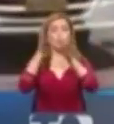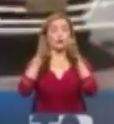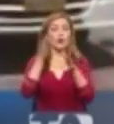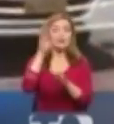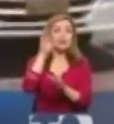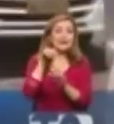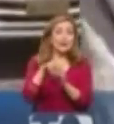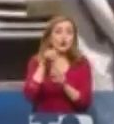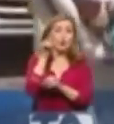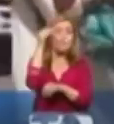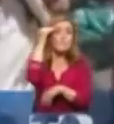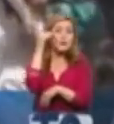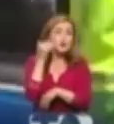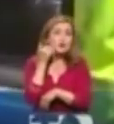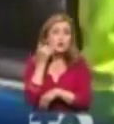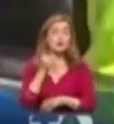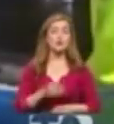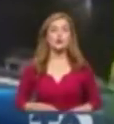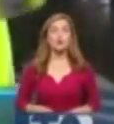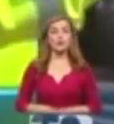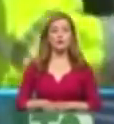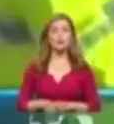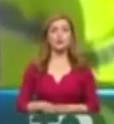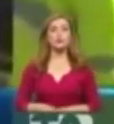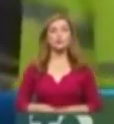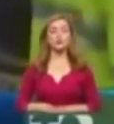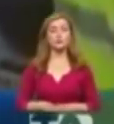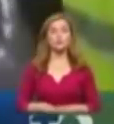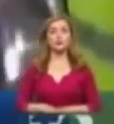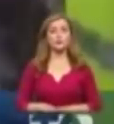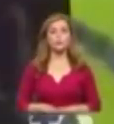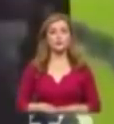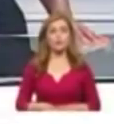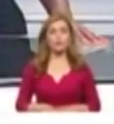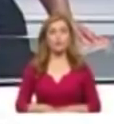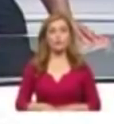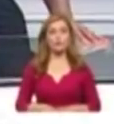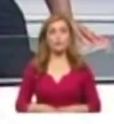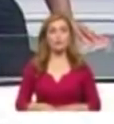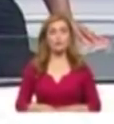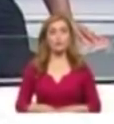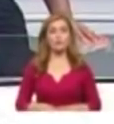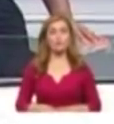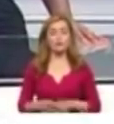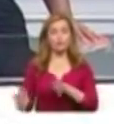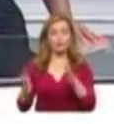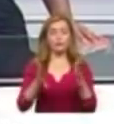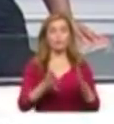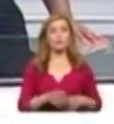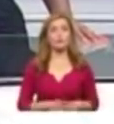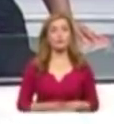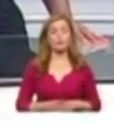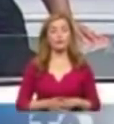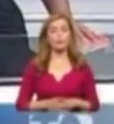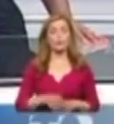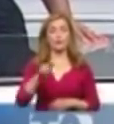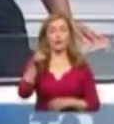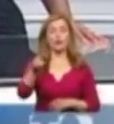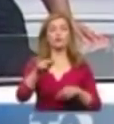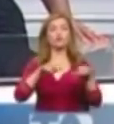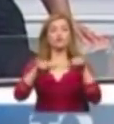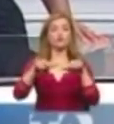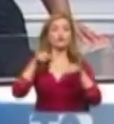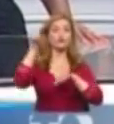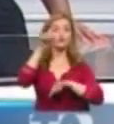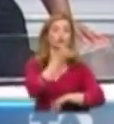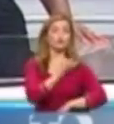entre ellos hay un menor de edad. Fernanda Ceballos, 24 horas. La circulación de panfletos en municipios